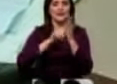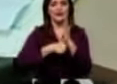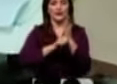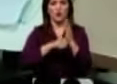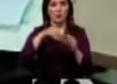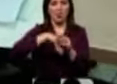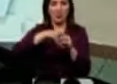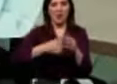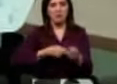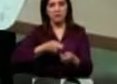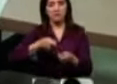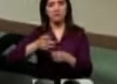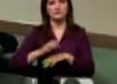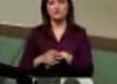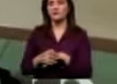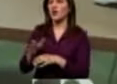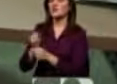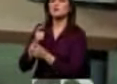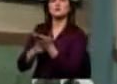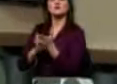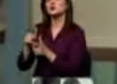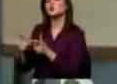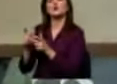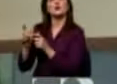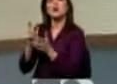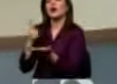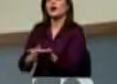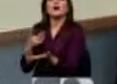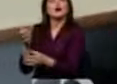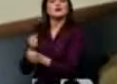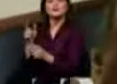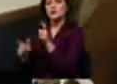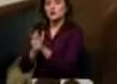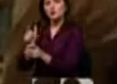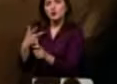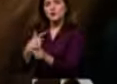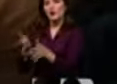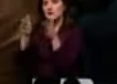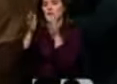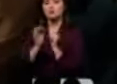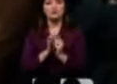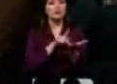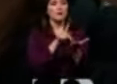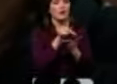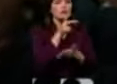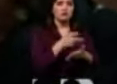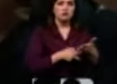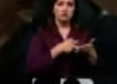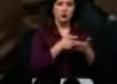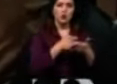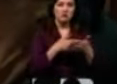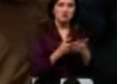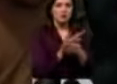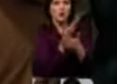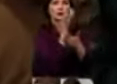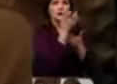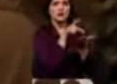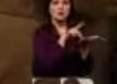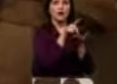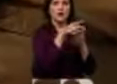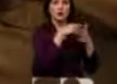hacer la ciudadanía para lograr ser atendida? Bueno, únicamente presentarse, pagar la tarifa correspondiente, que es por renovación